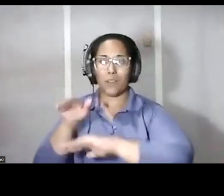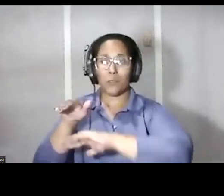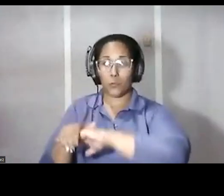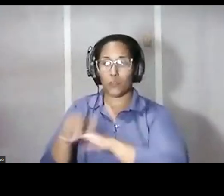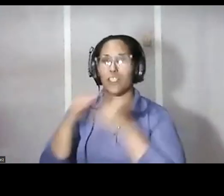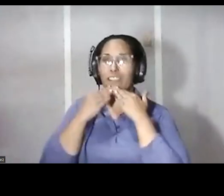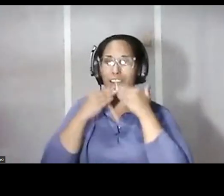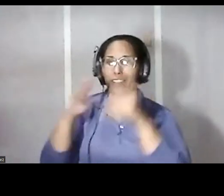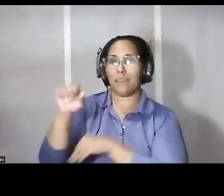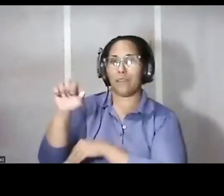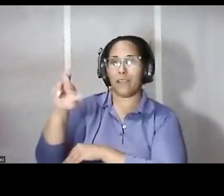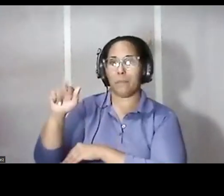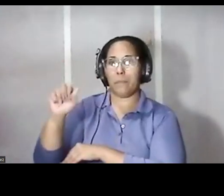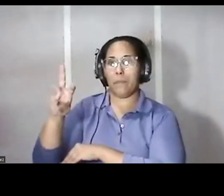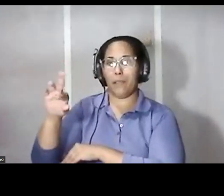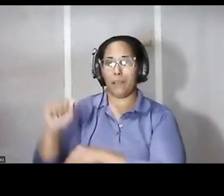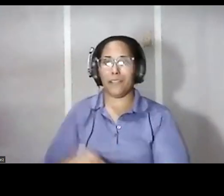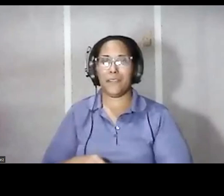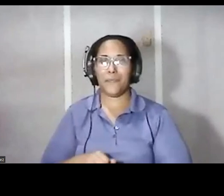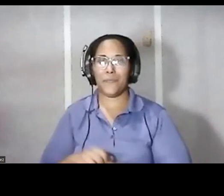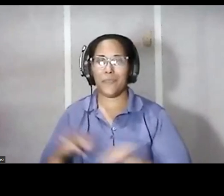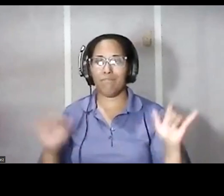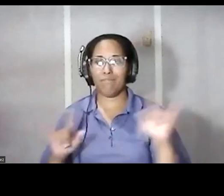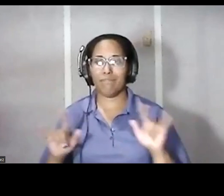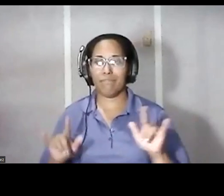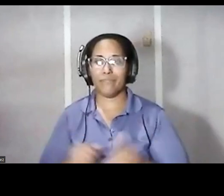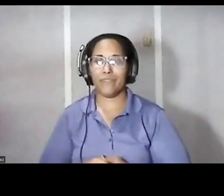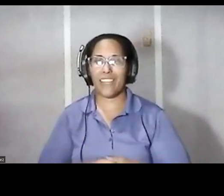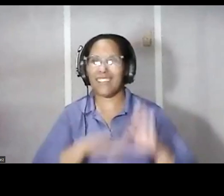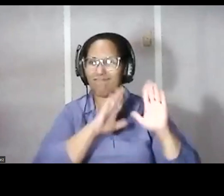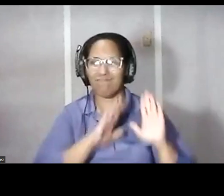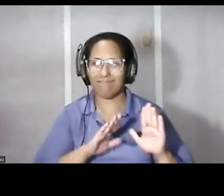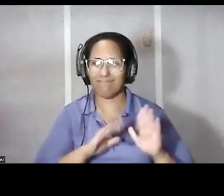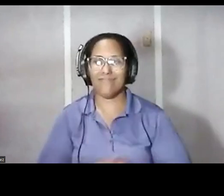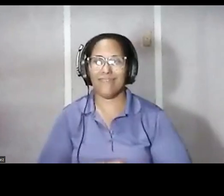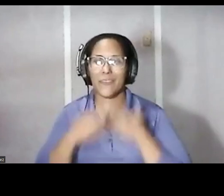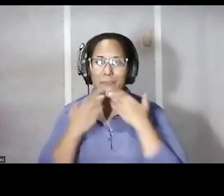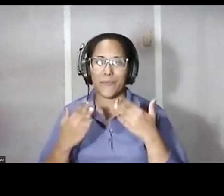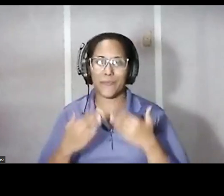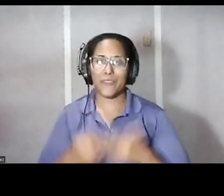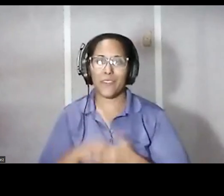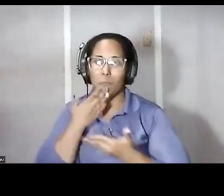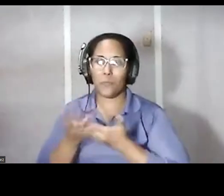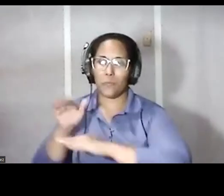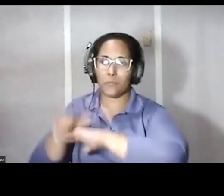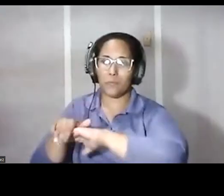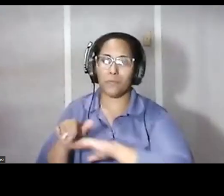gracias, Belmari, como siempre. Bien. Éxitos. Gracias. Buenas noches.